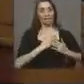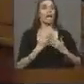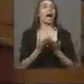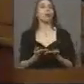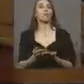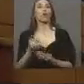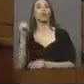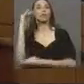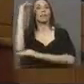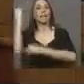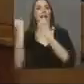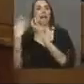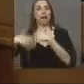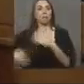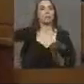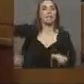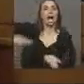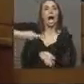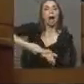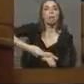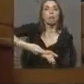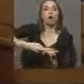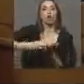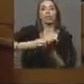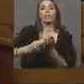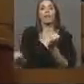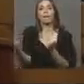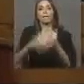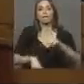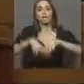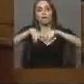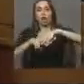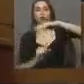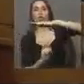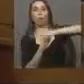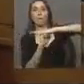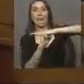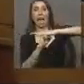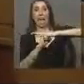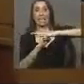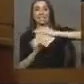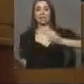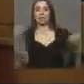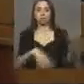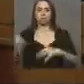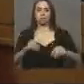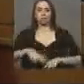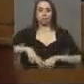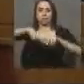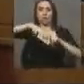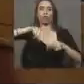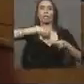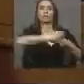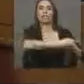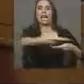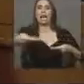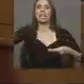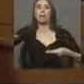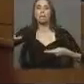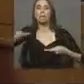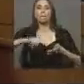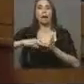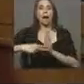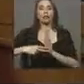patronal a un pilar que va a ser un pilar de reparto. Y el gran problema ya no